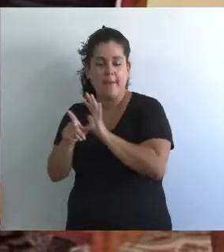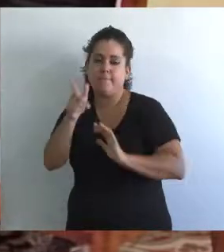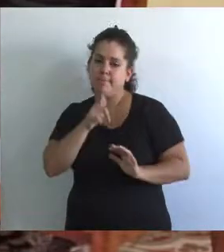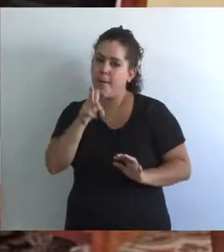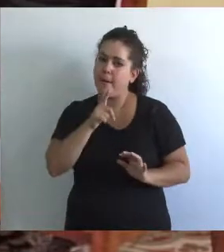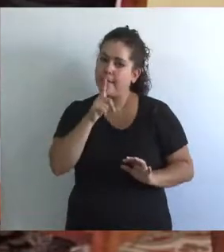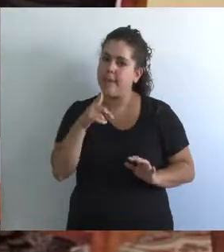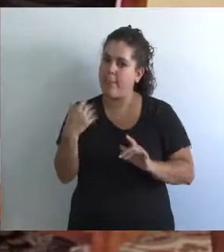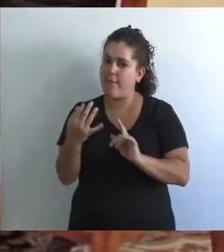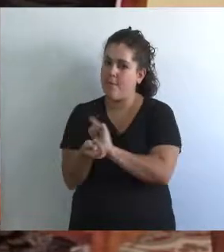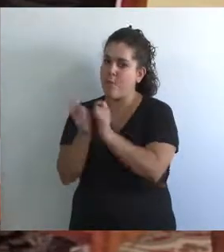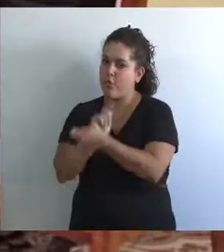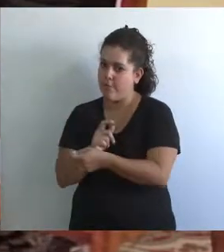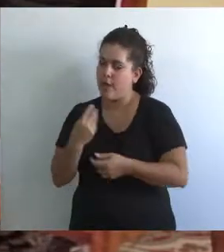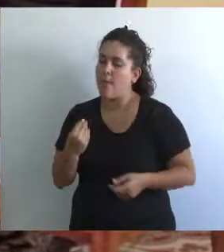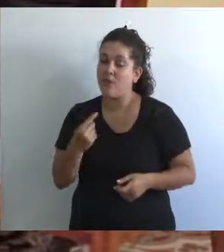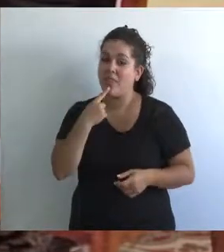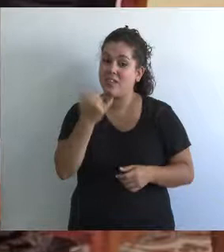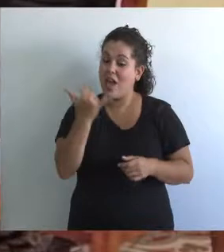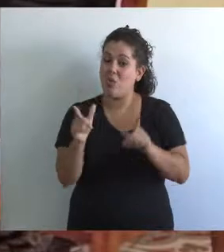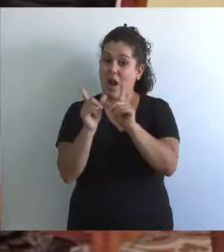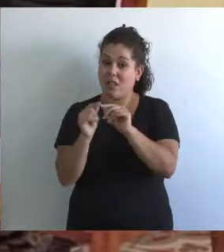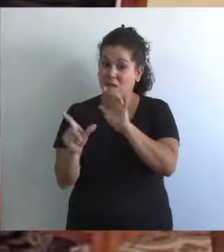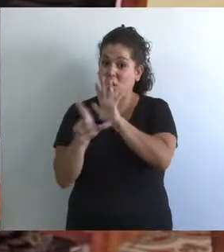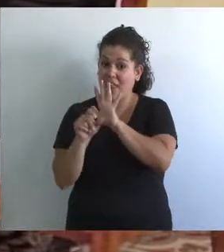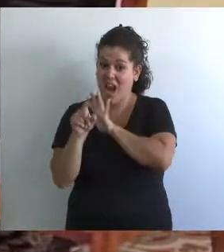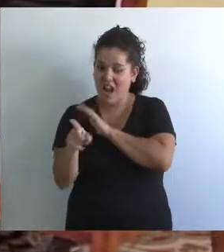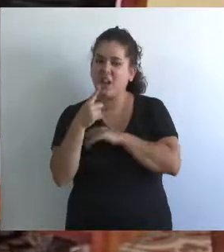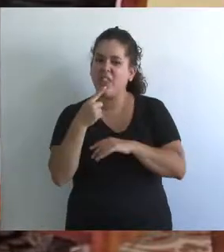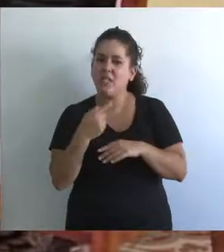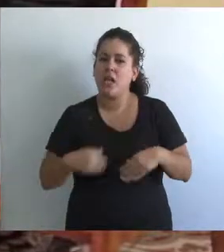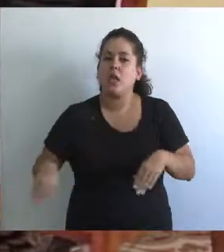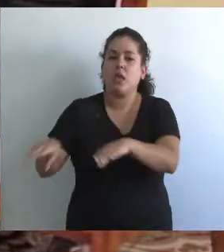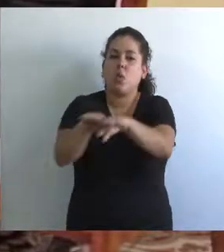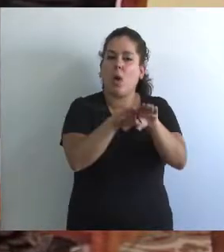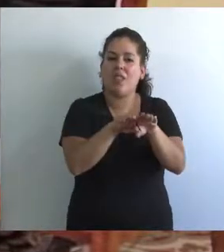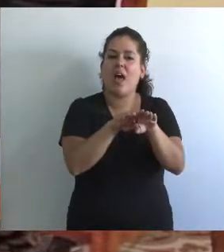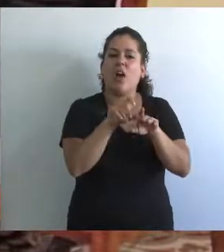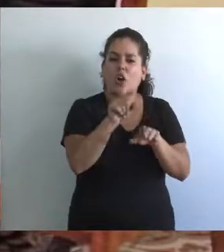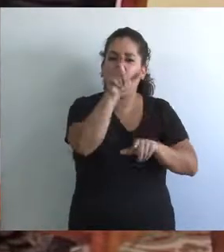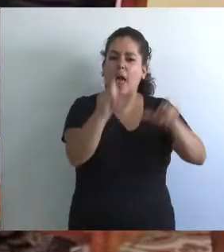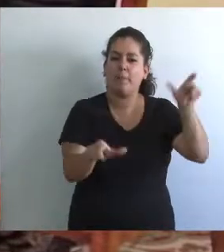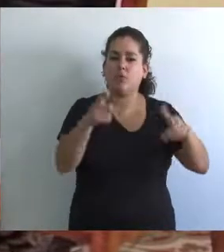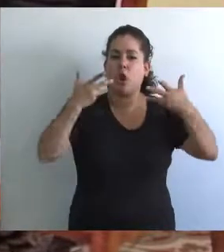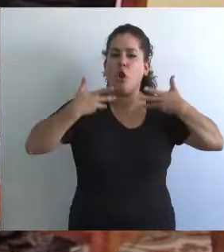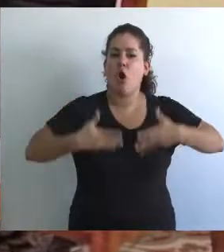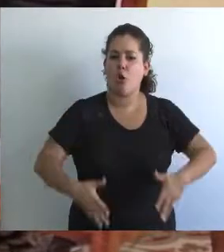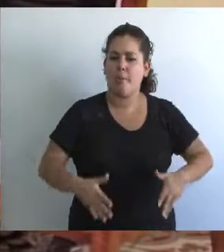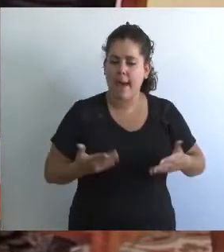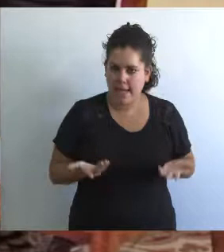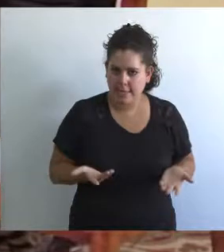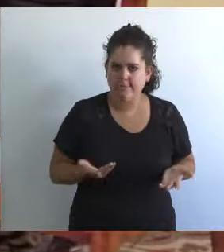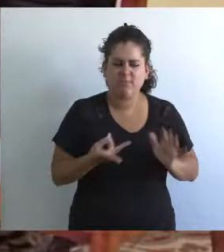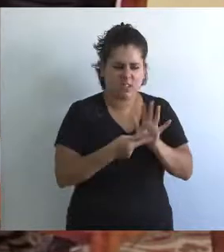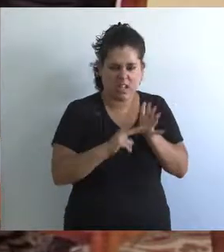ley nos pareció que la tenemos que modificar porque en un artículo de la ley habla de igualdad con las personas